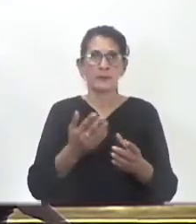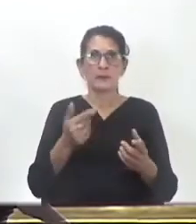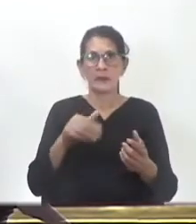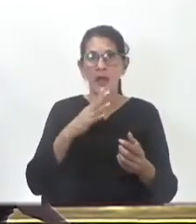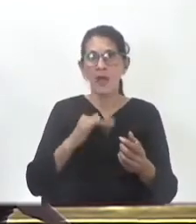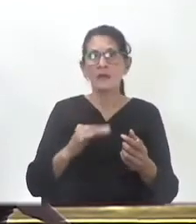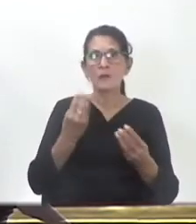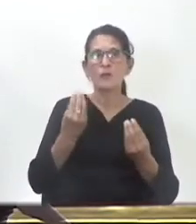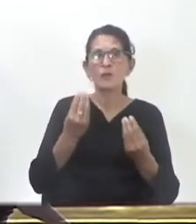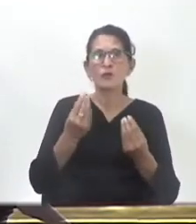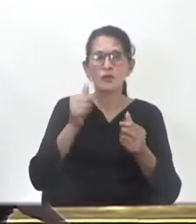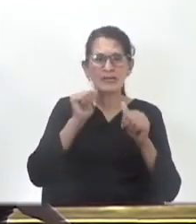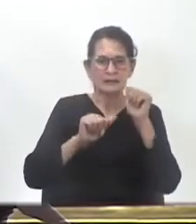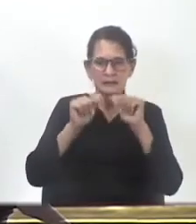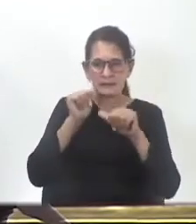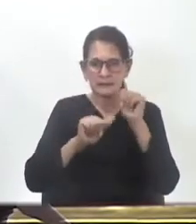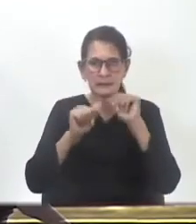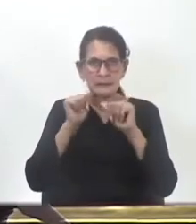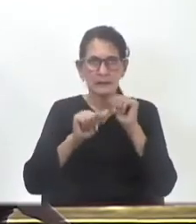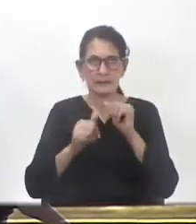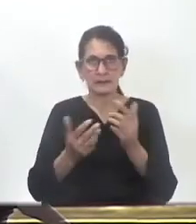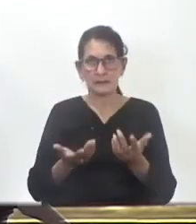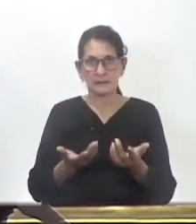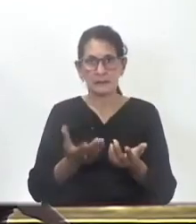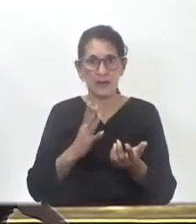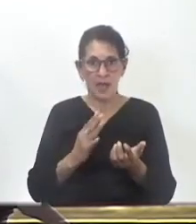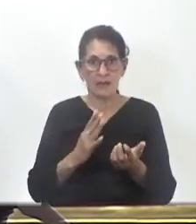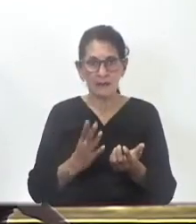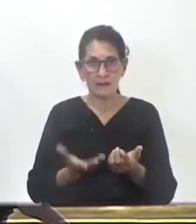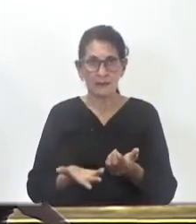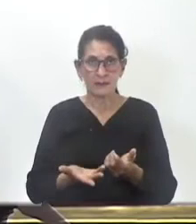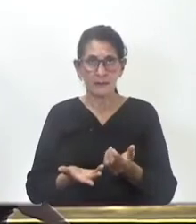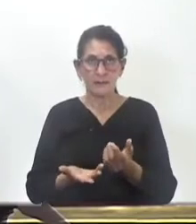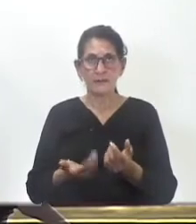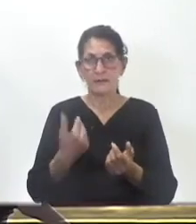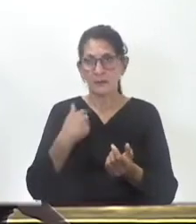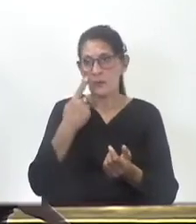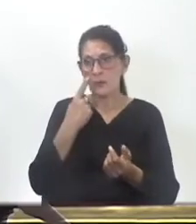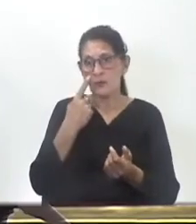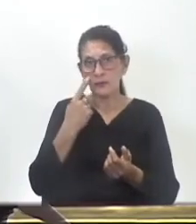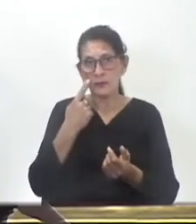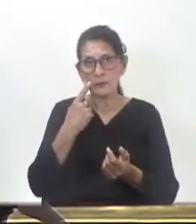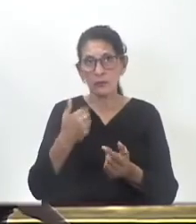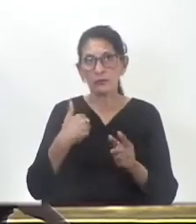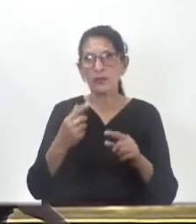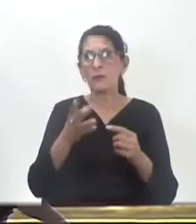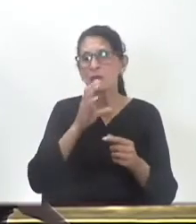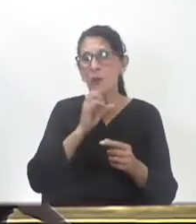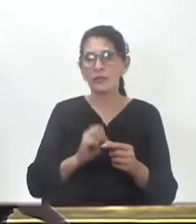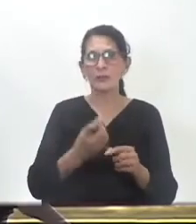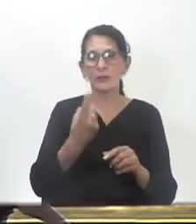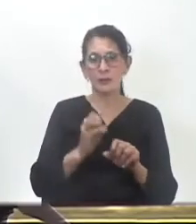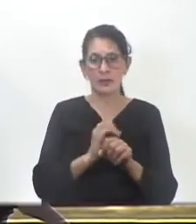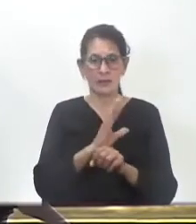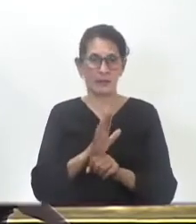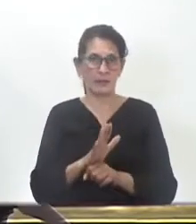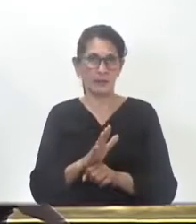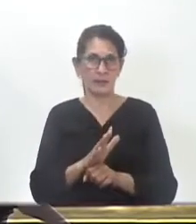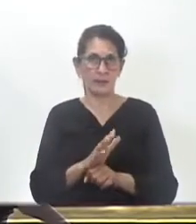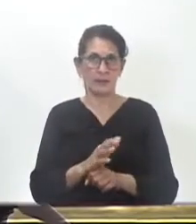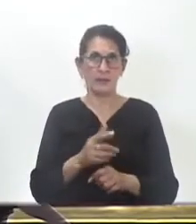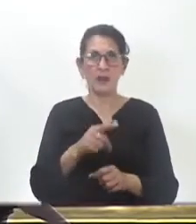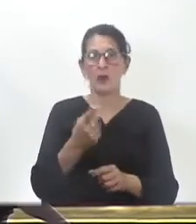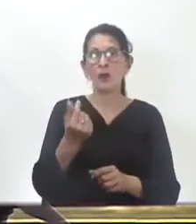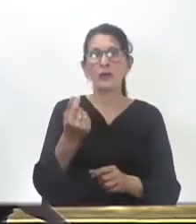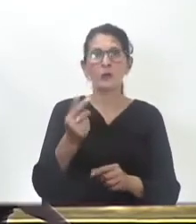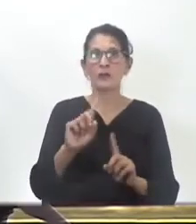grietas en un sistema colapsado, que lo tenemos, lo vivimos, estamos soportando una pandemia, estamos saliendo de una pandemia. Los recursos no